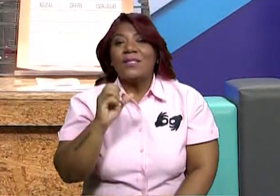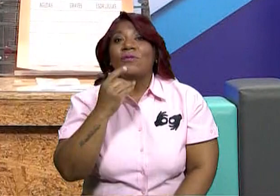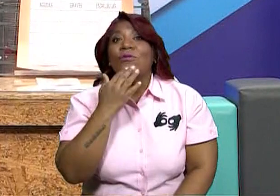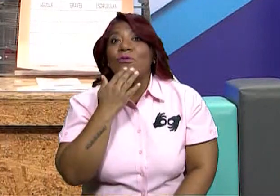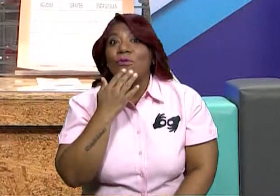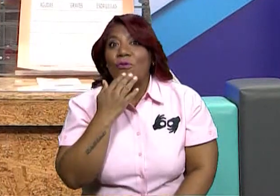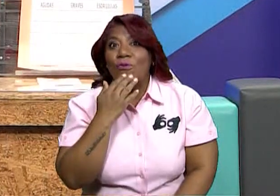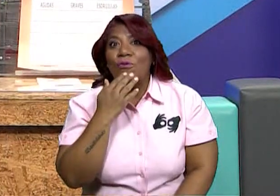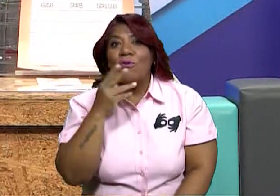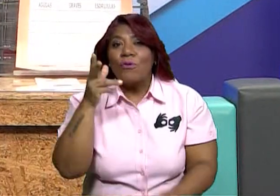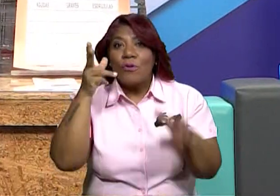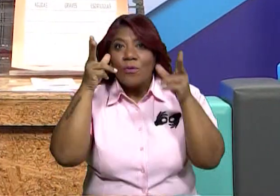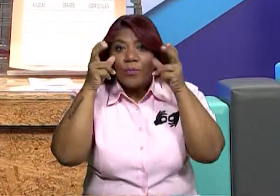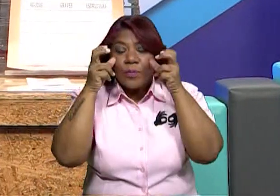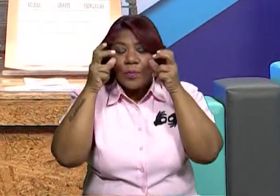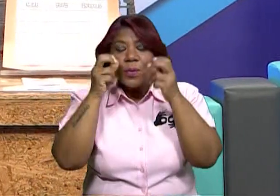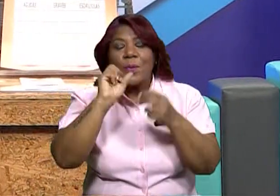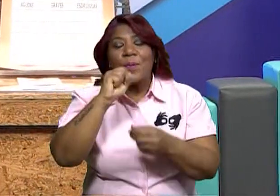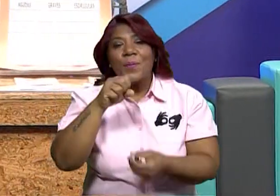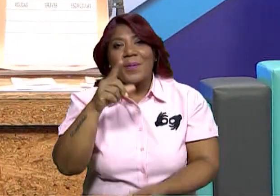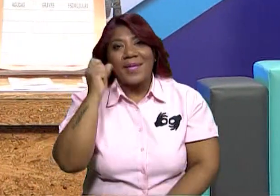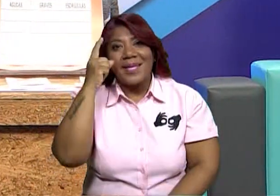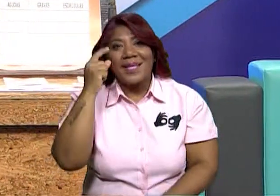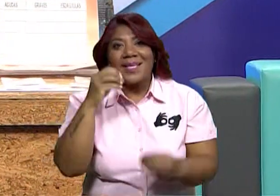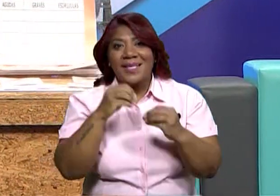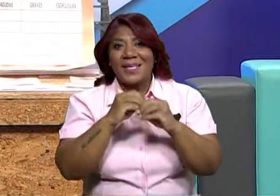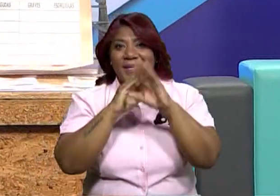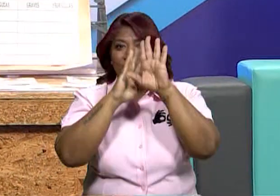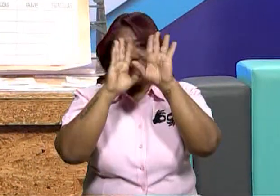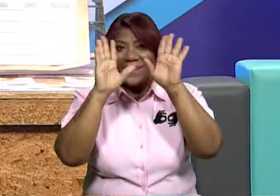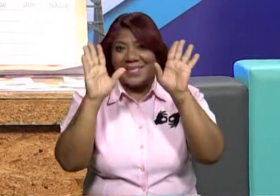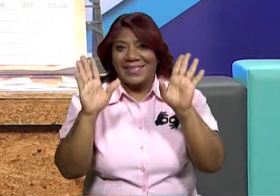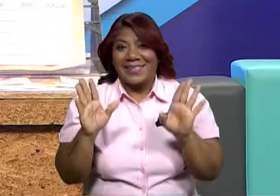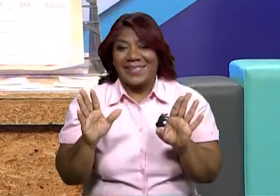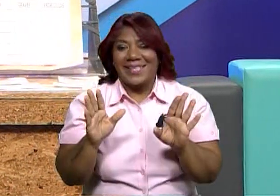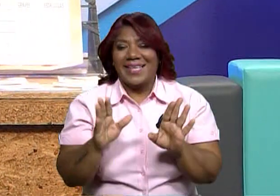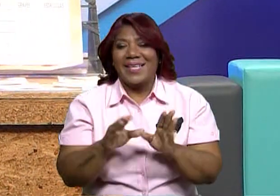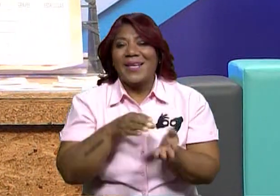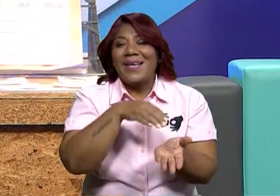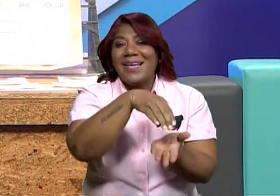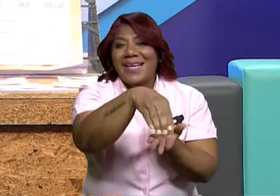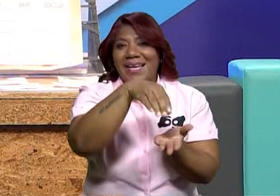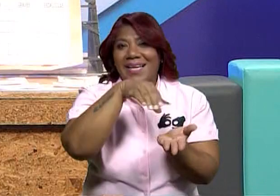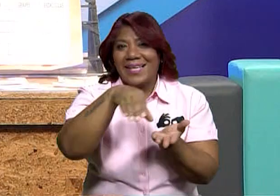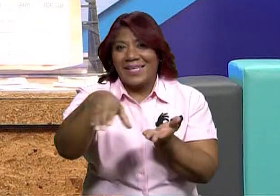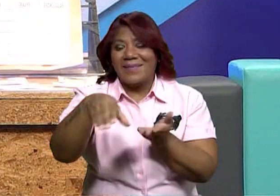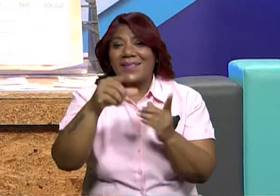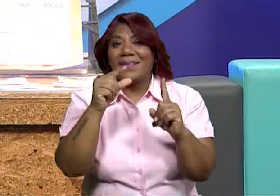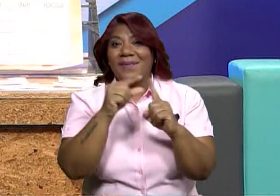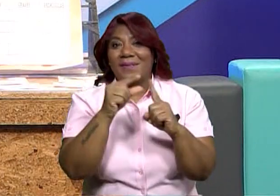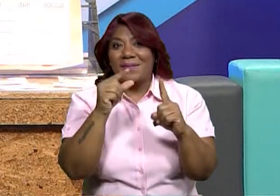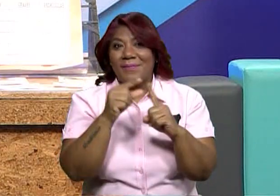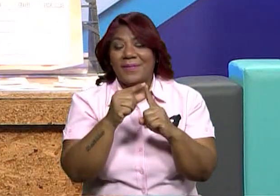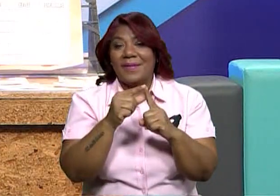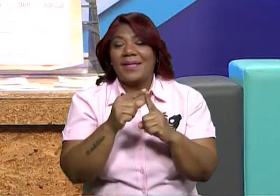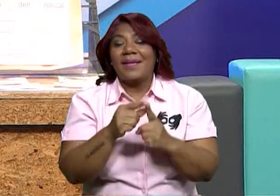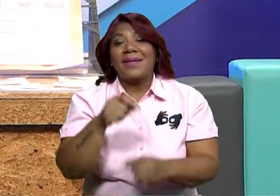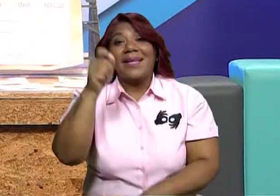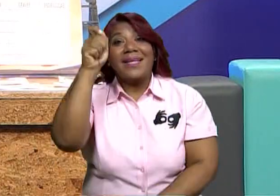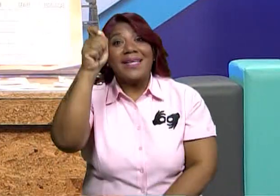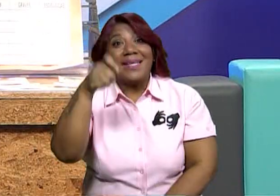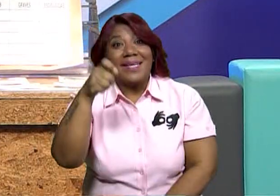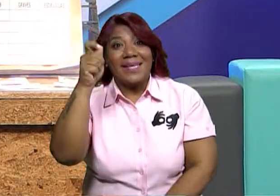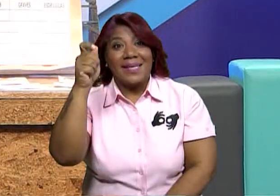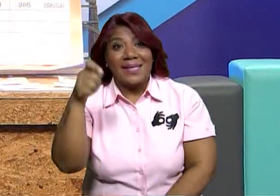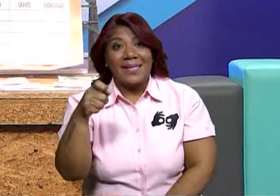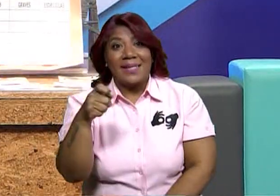son palabras esdrújulas, grave o sobresdrújula. También podemos encontrar otras palabras dentro de nuestro